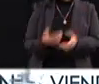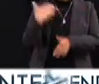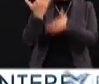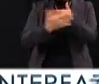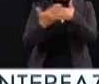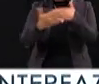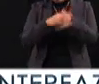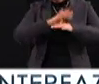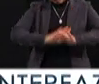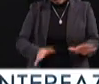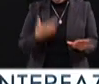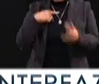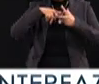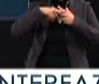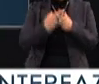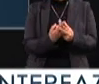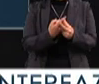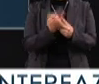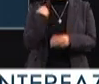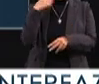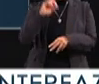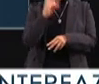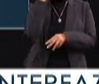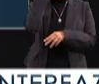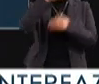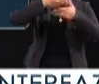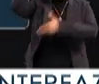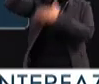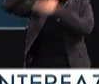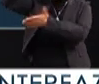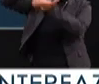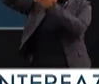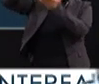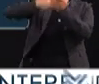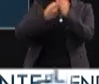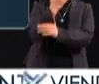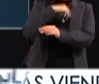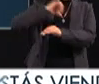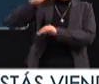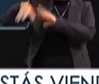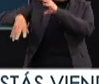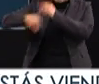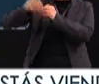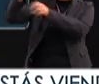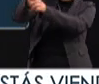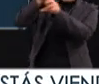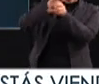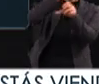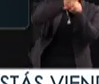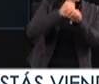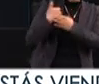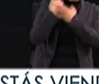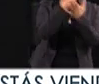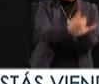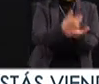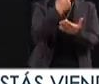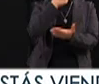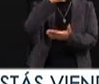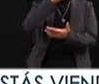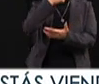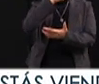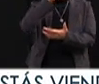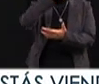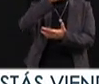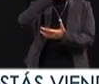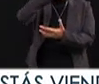Próximamente estaremos iniciando 32 muros nuevos y otros tantos más, invitados con colaboración con Hillion Gallery